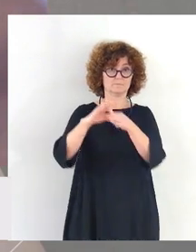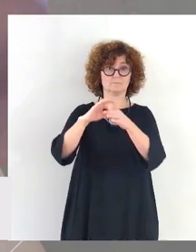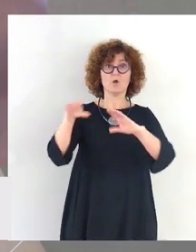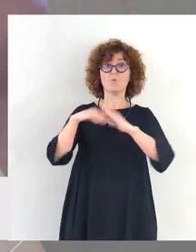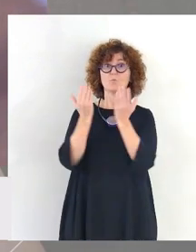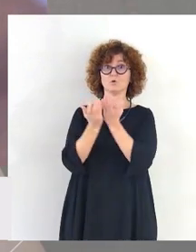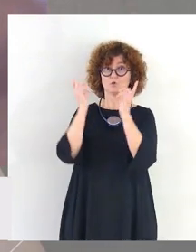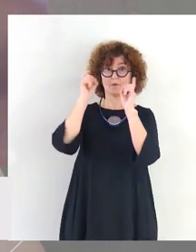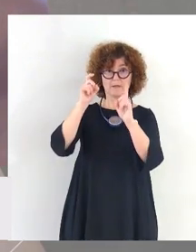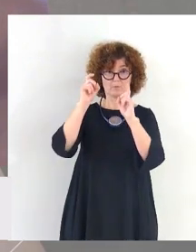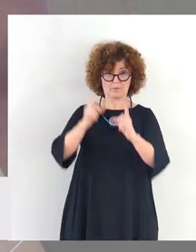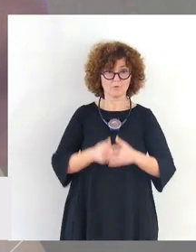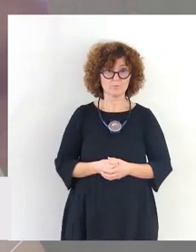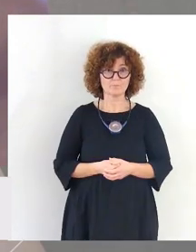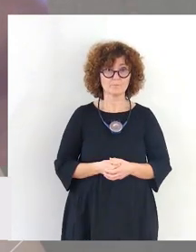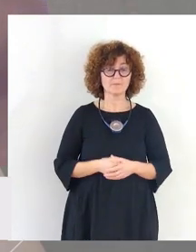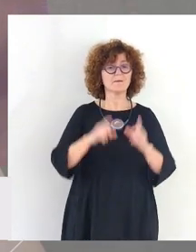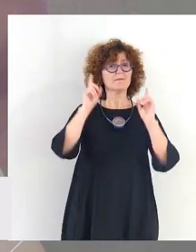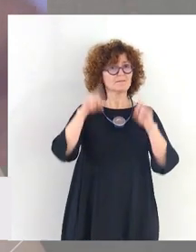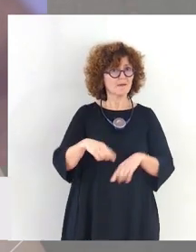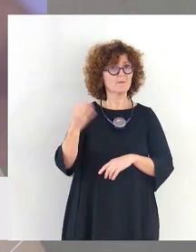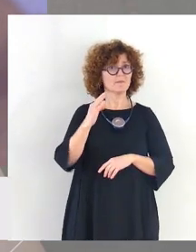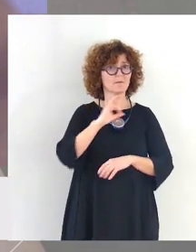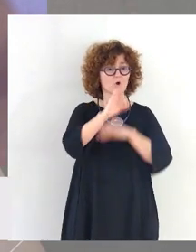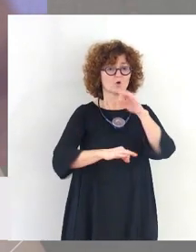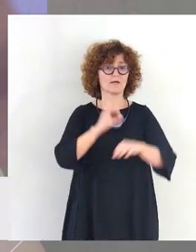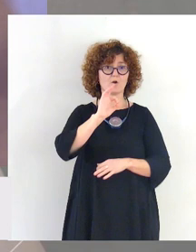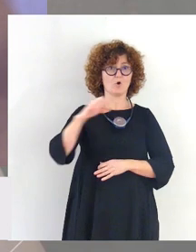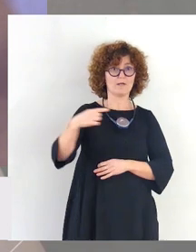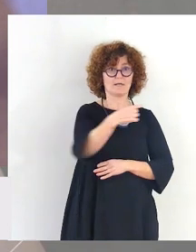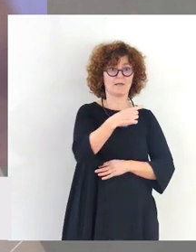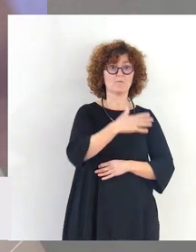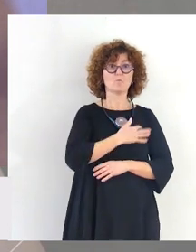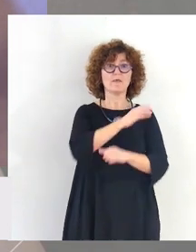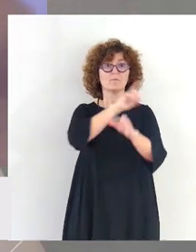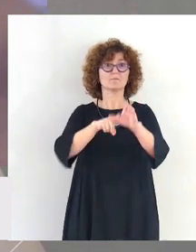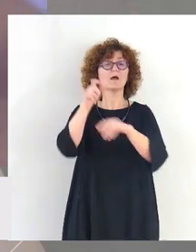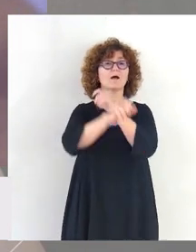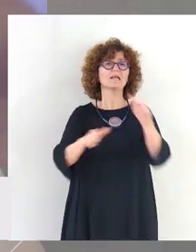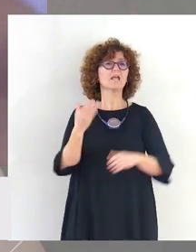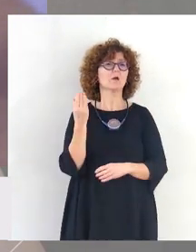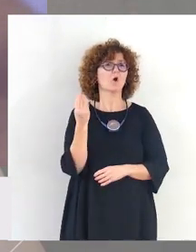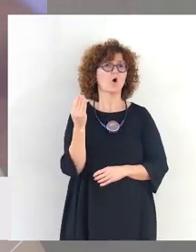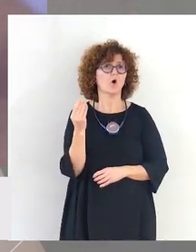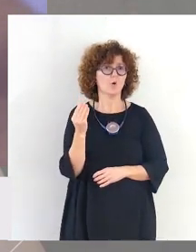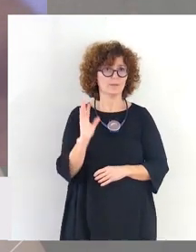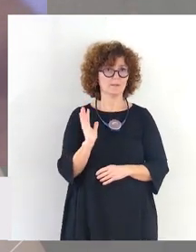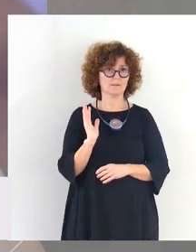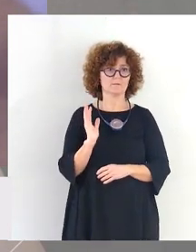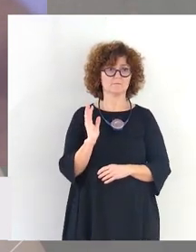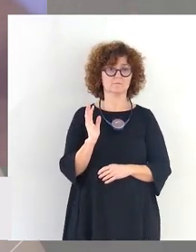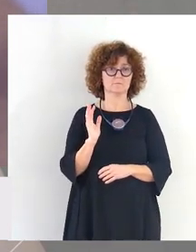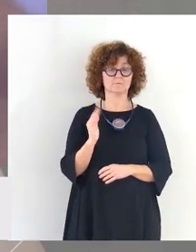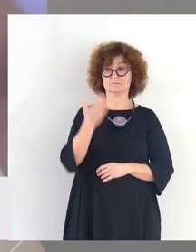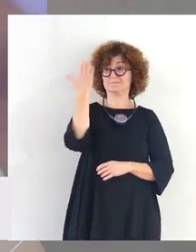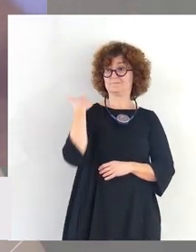incluso que debíamos organizar ongs en que pudieran participar gente muy joven en en